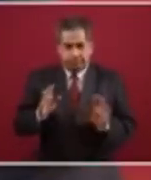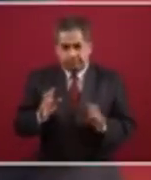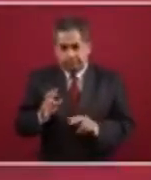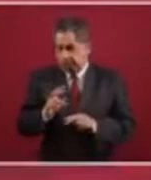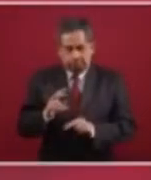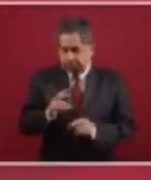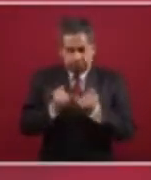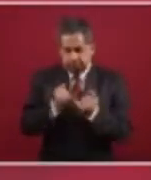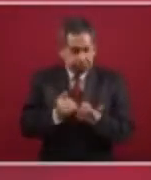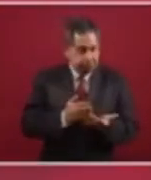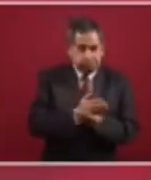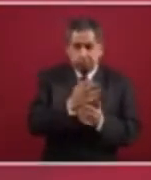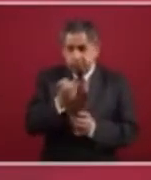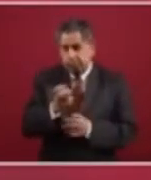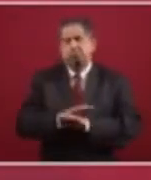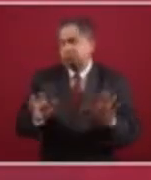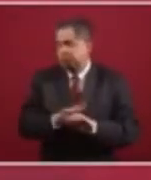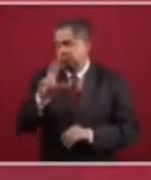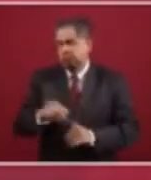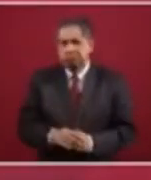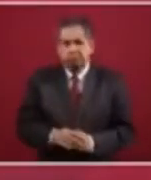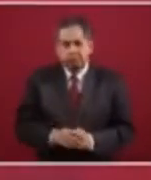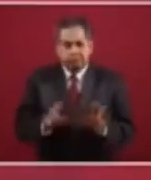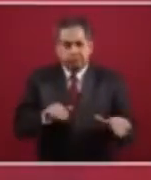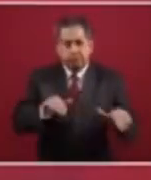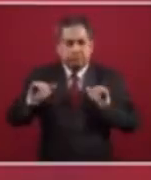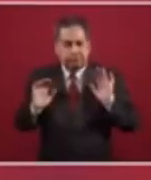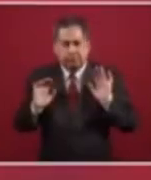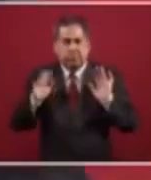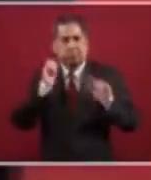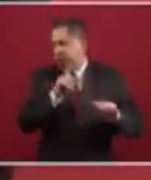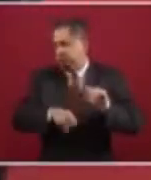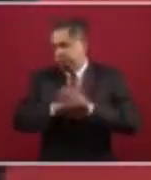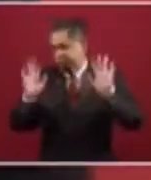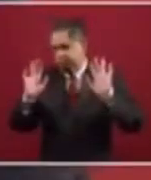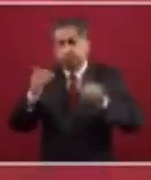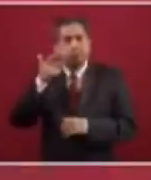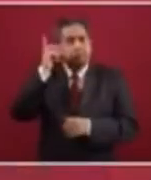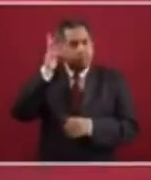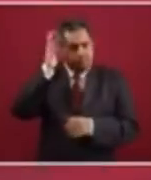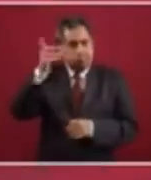vamos a nosotros a convalidar eso. O sea, al contrario, se va a combatir. Y ojalá,